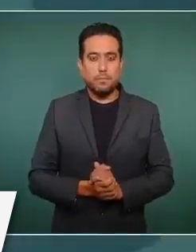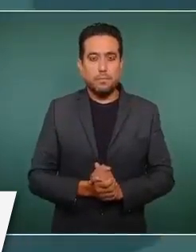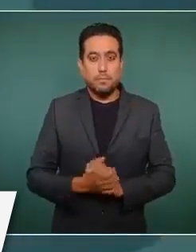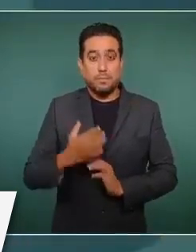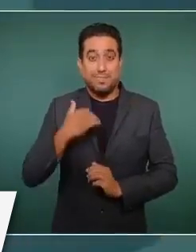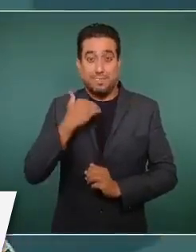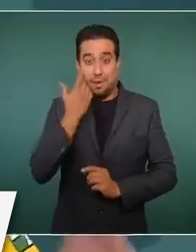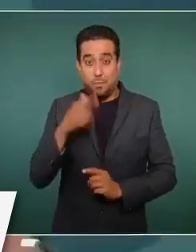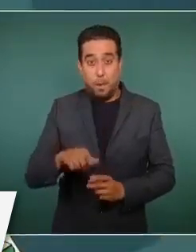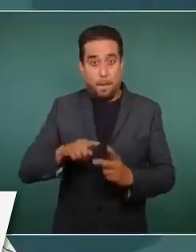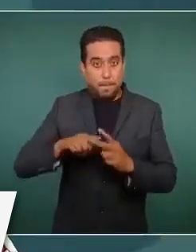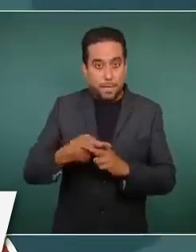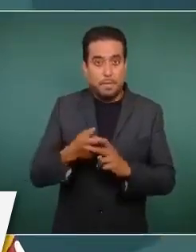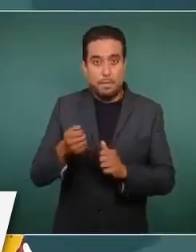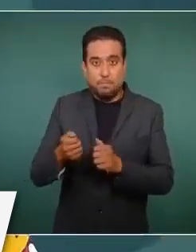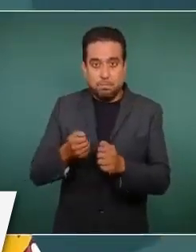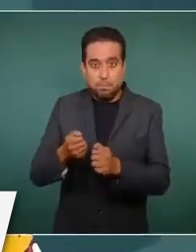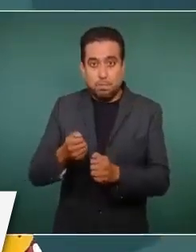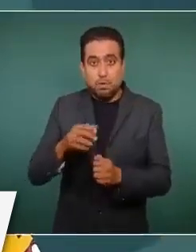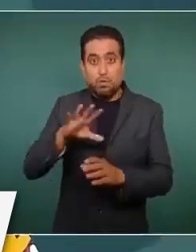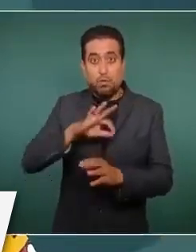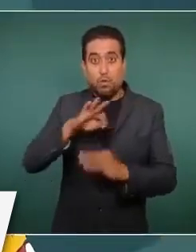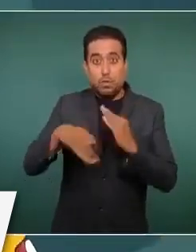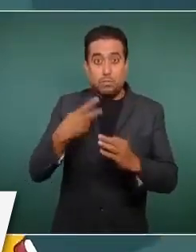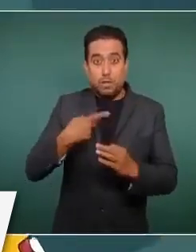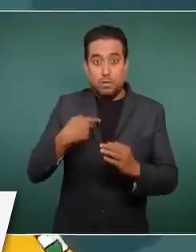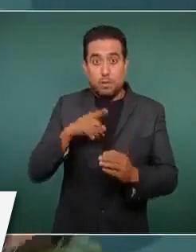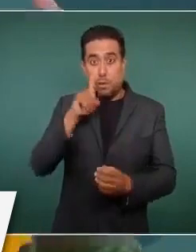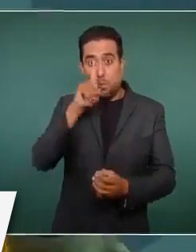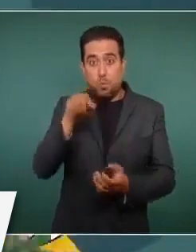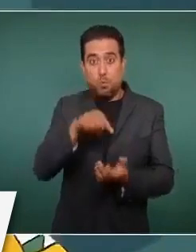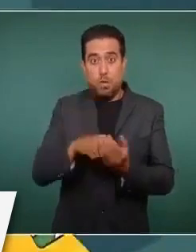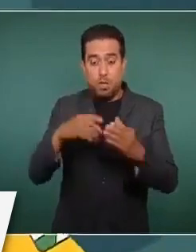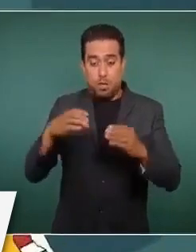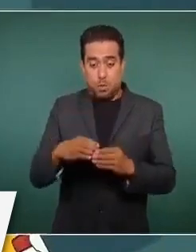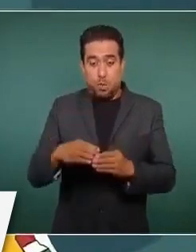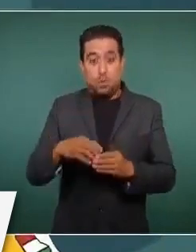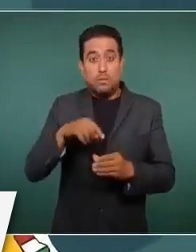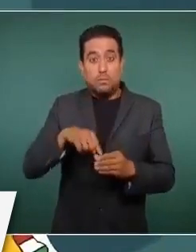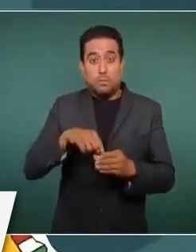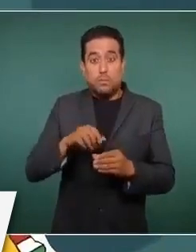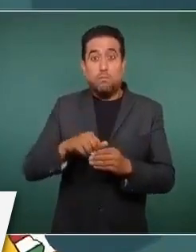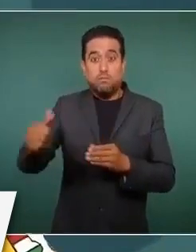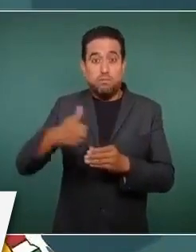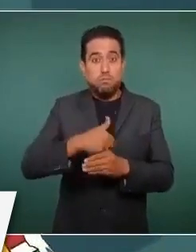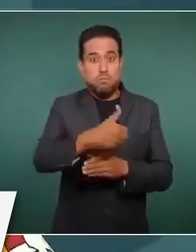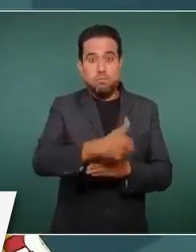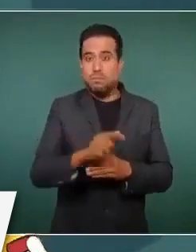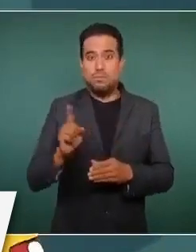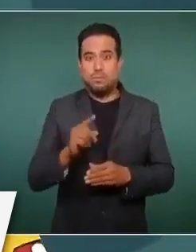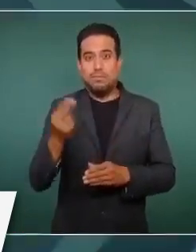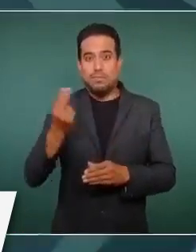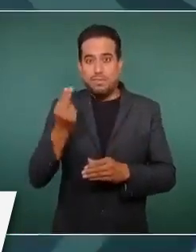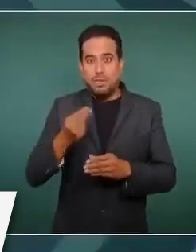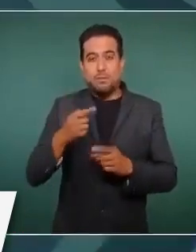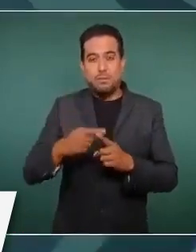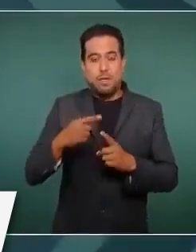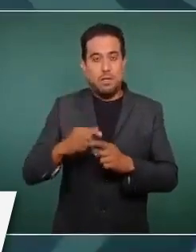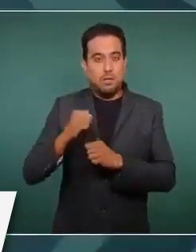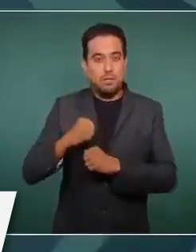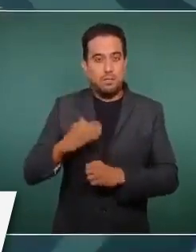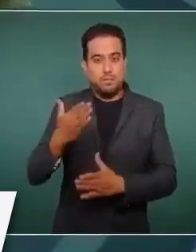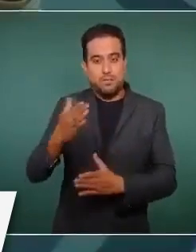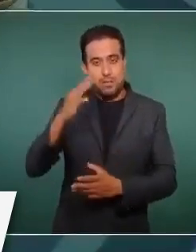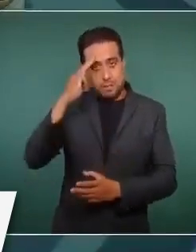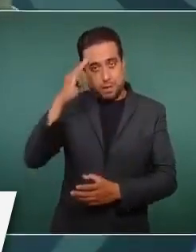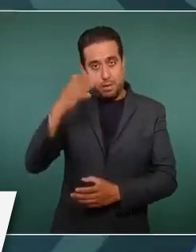de la estrategia, no es tenerlos concentrados en un punto y de ahí salir, sino tener, que así fueron las instrucciones del señor